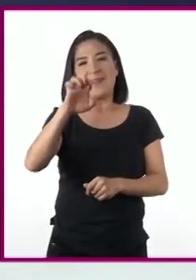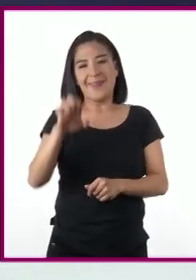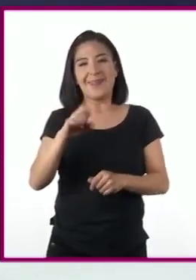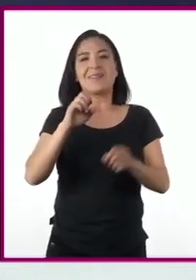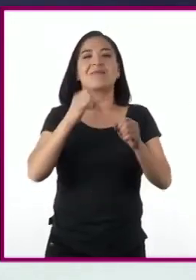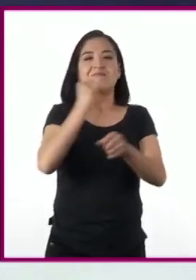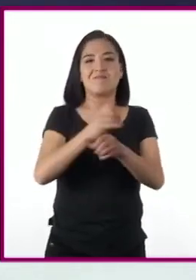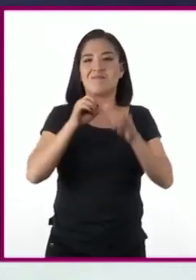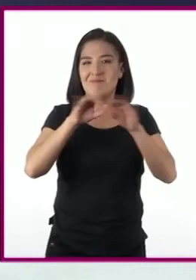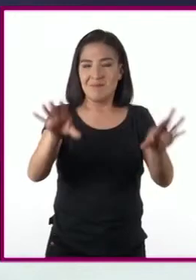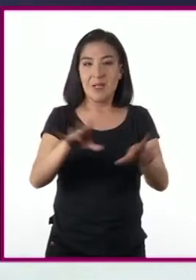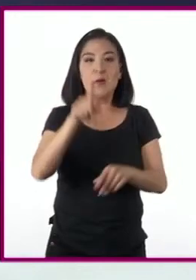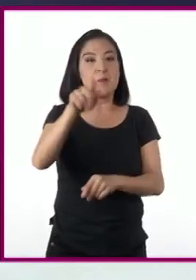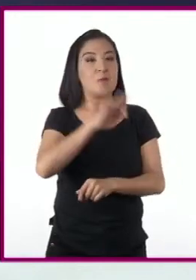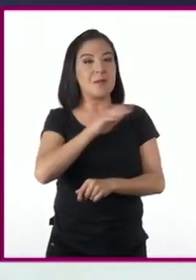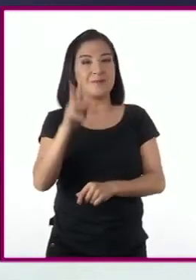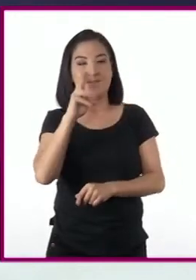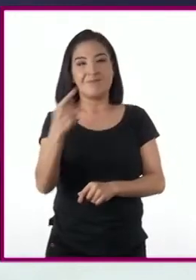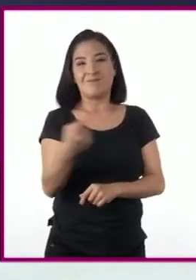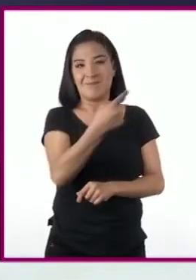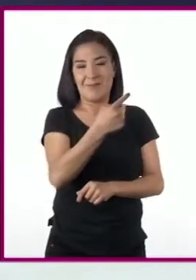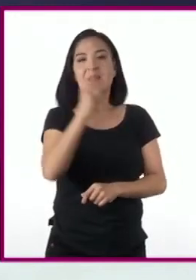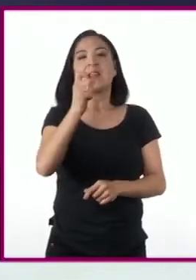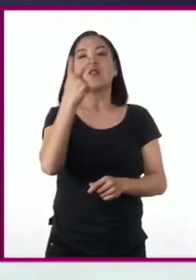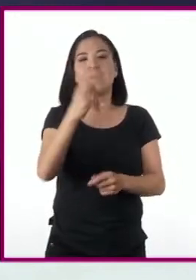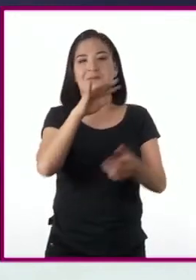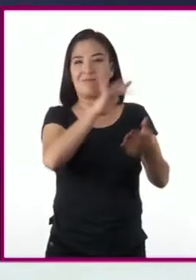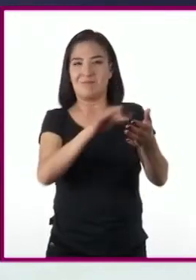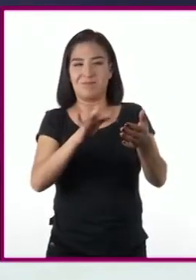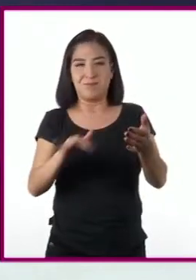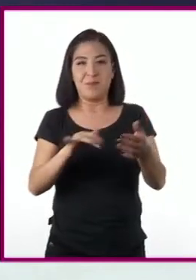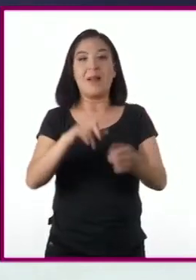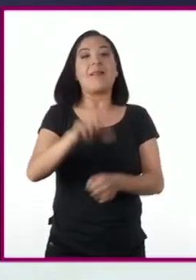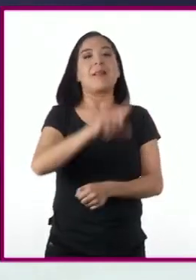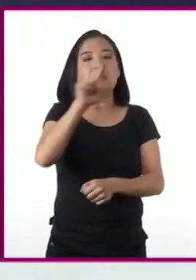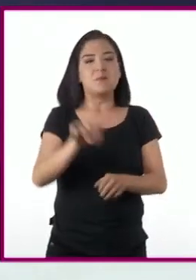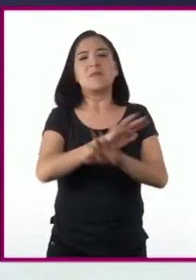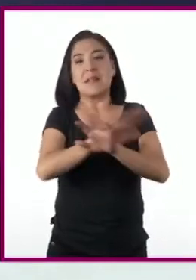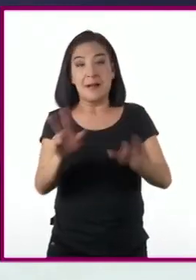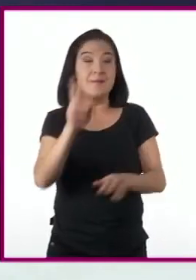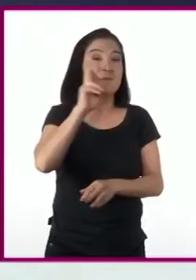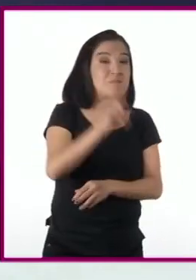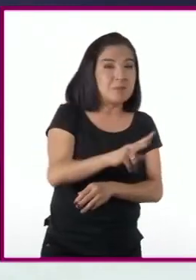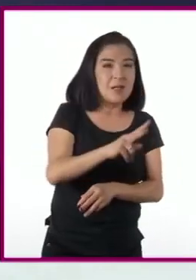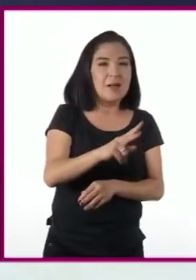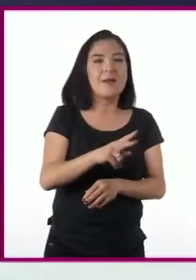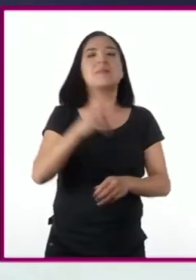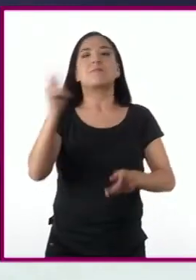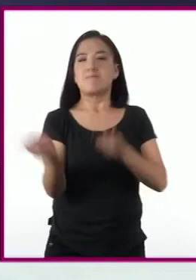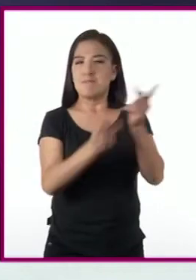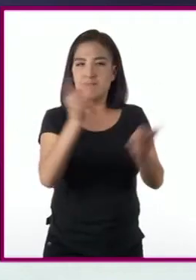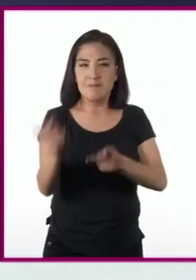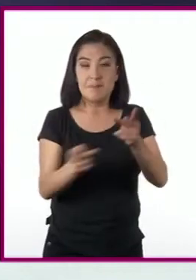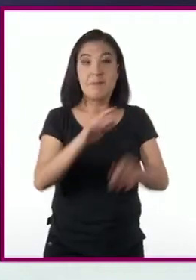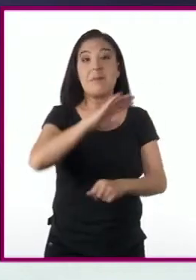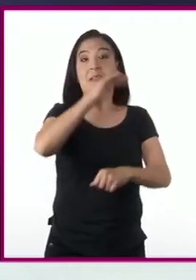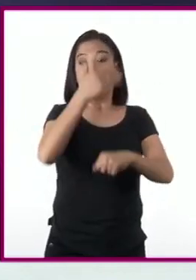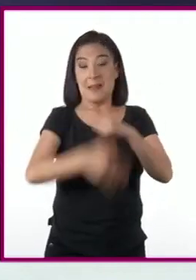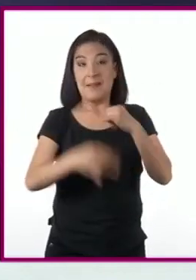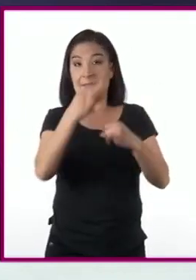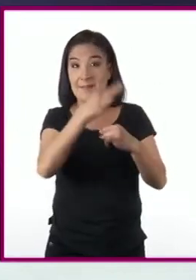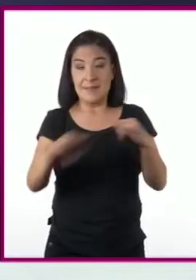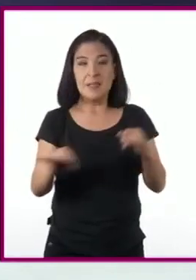que podrán observar en las siguientes dos lecturas. Después de observarlas, haremos preguntas y al final